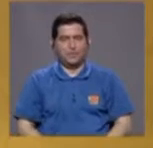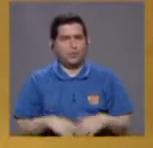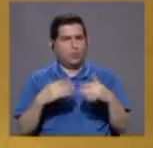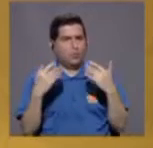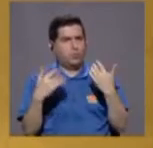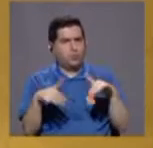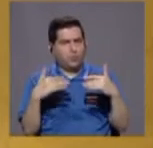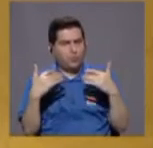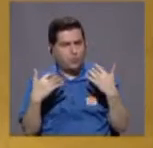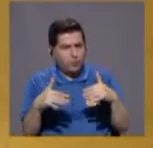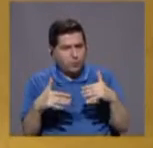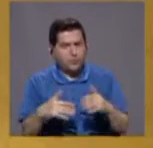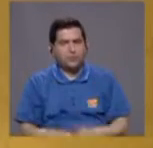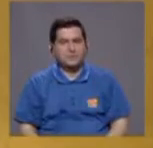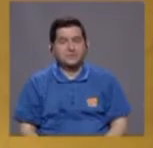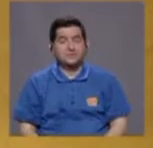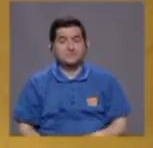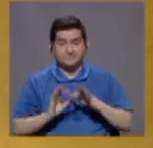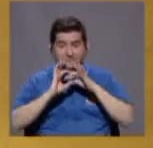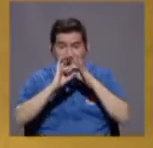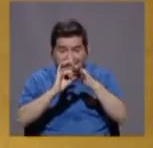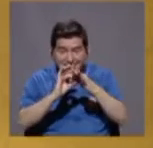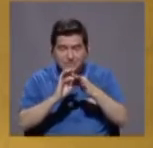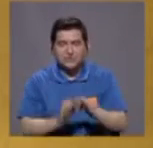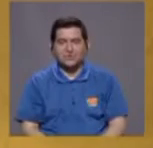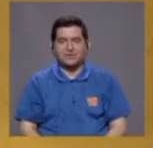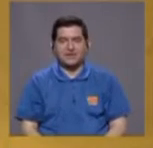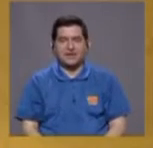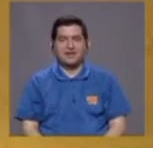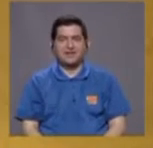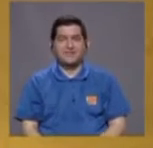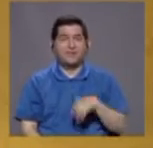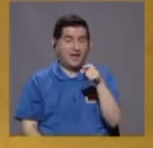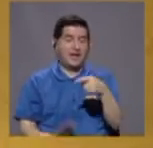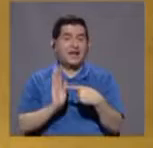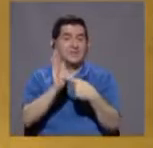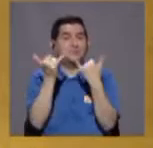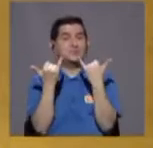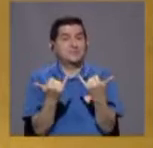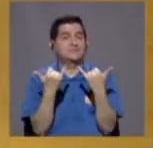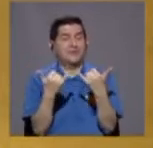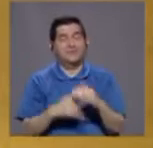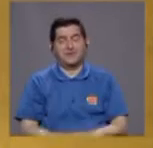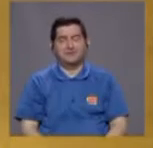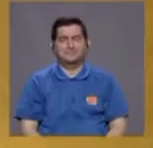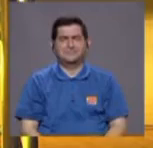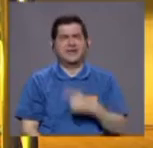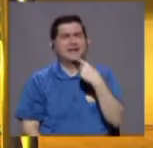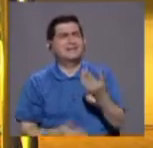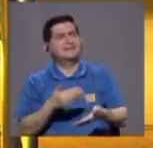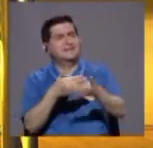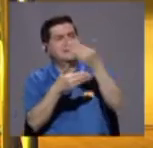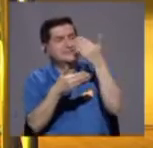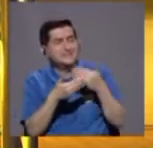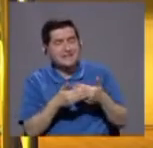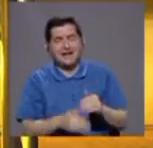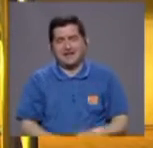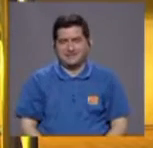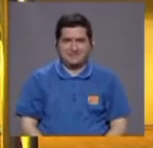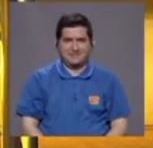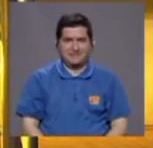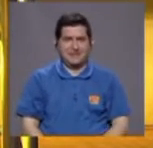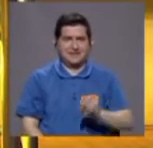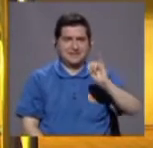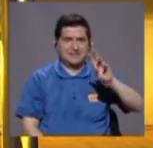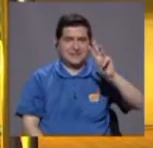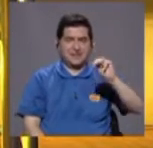muy coadyuvante con lo que está él presentando. Decíamos, don Iván, y nos